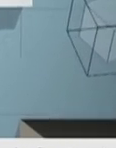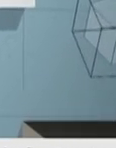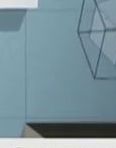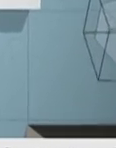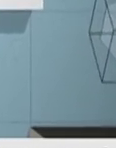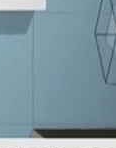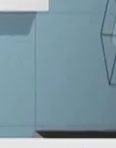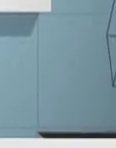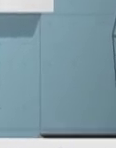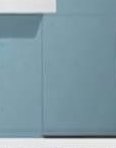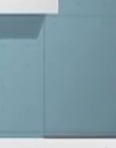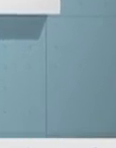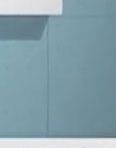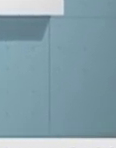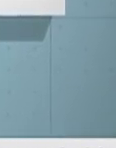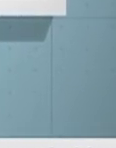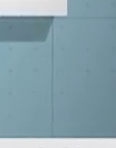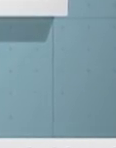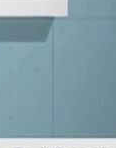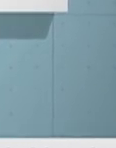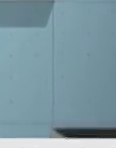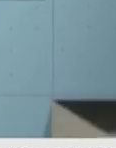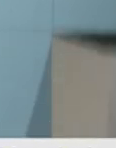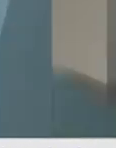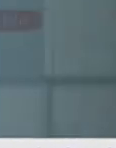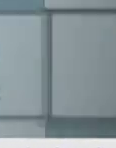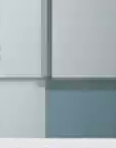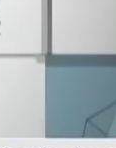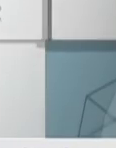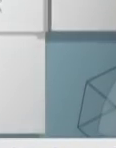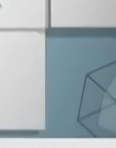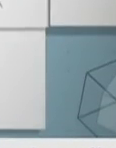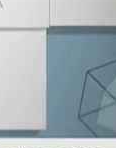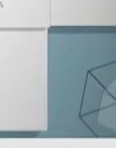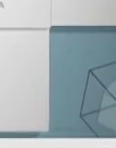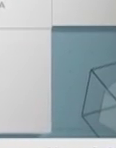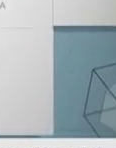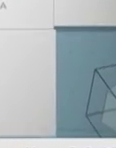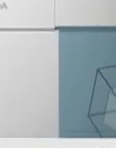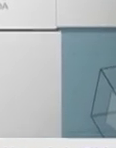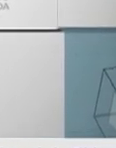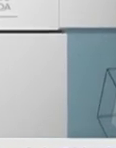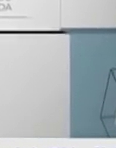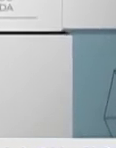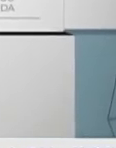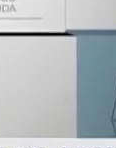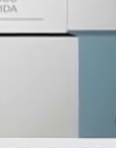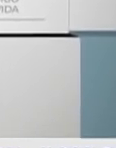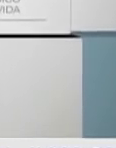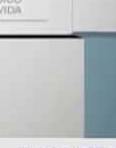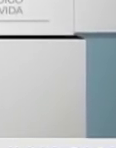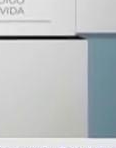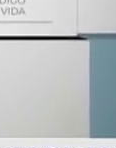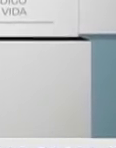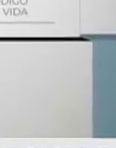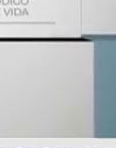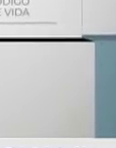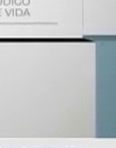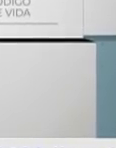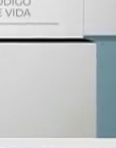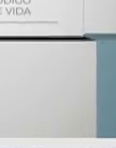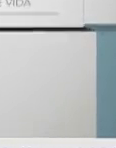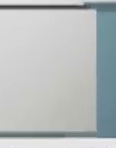frecuencia. Incorpora otras formas de saludo y demostración de afecto. Practica ejercicios físicos y